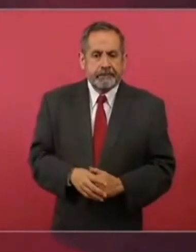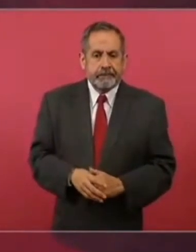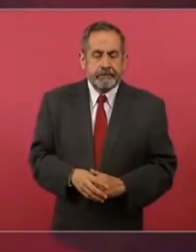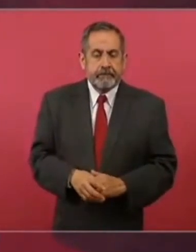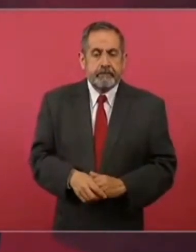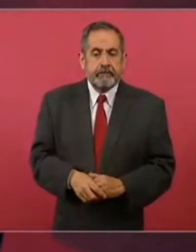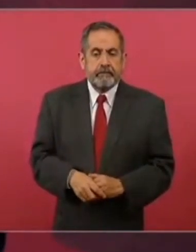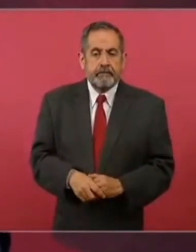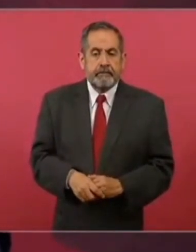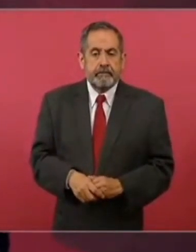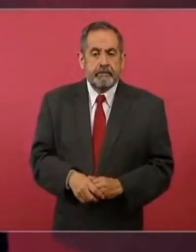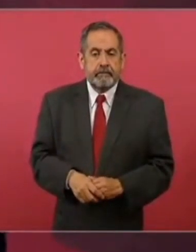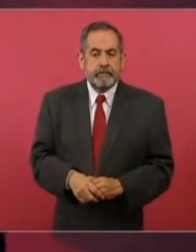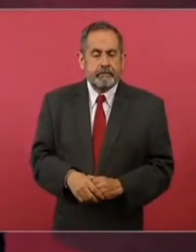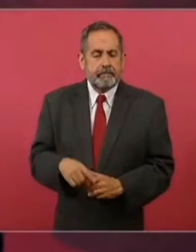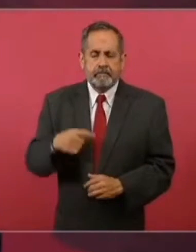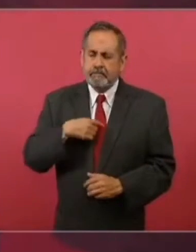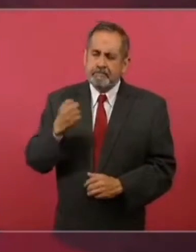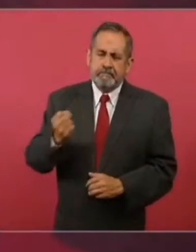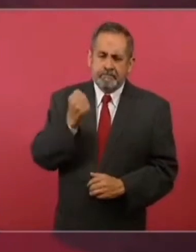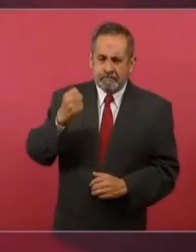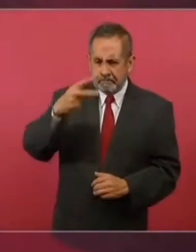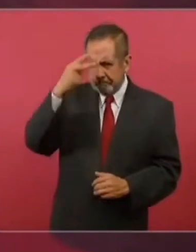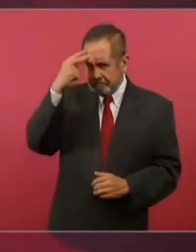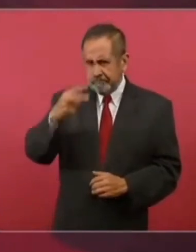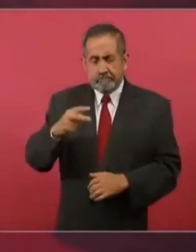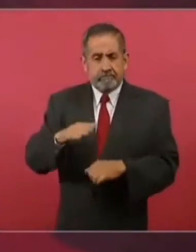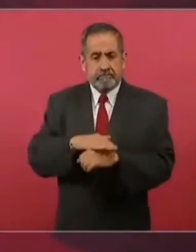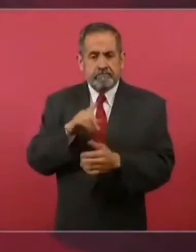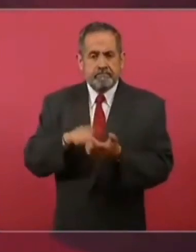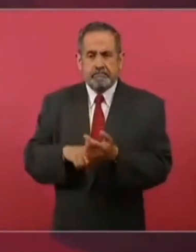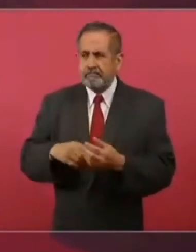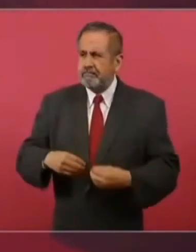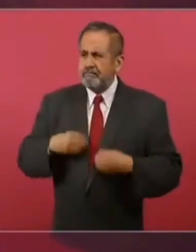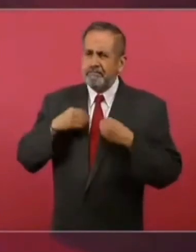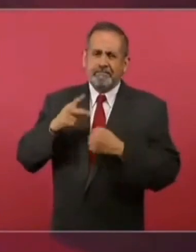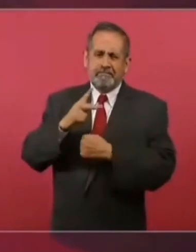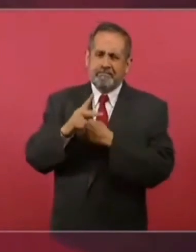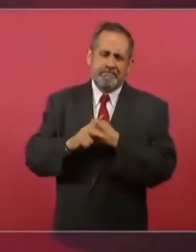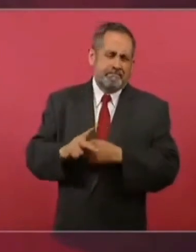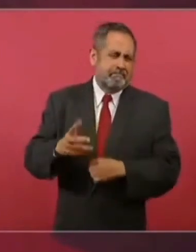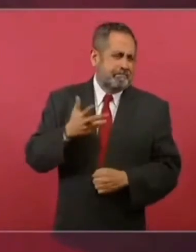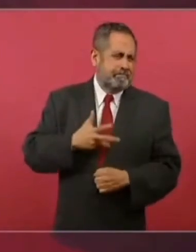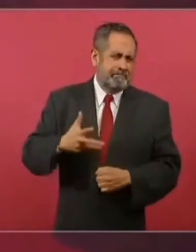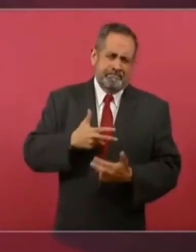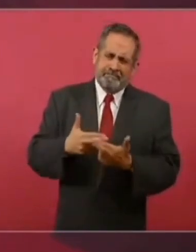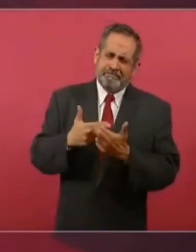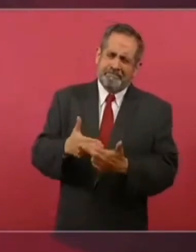Pero somos privilegiados porque vivimos en un gran país